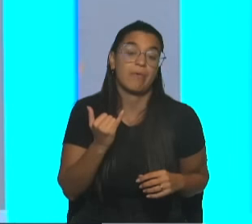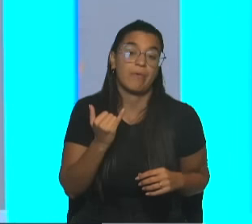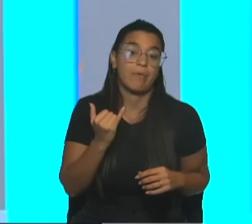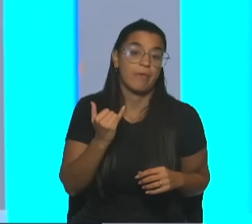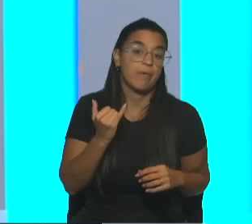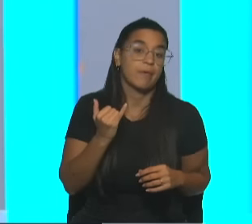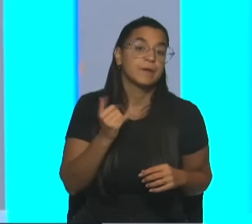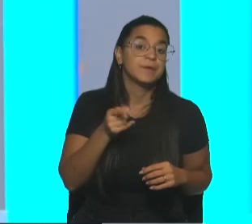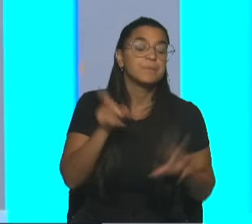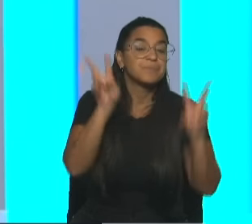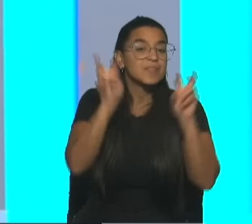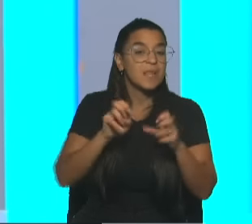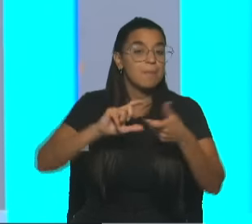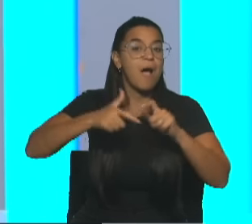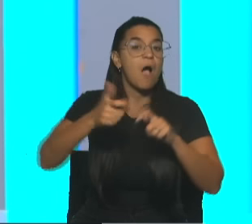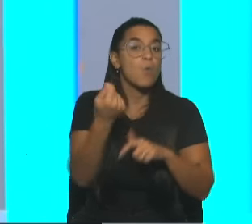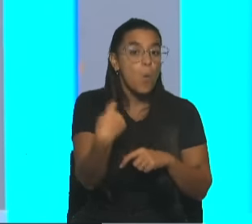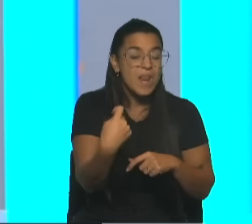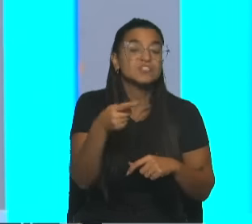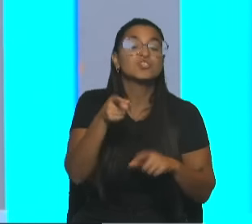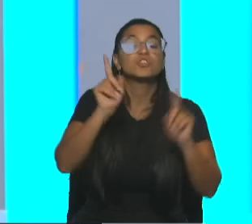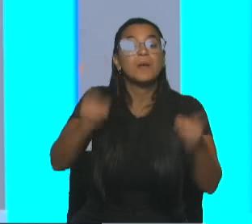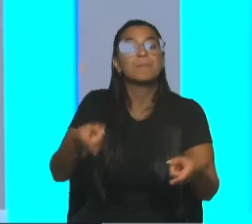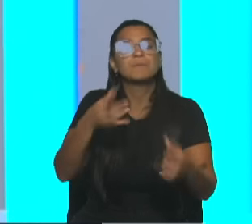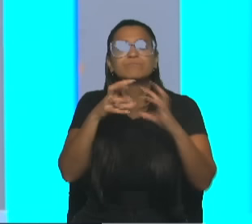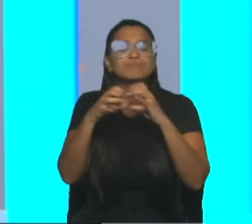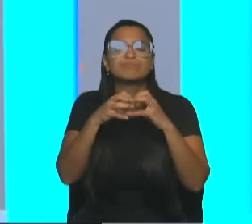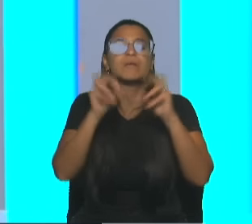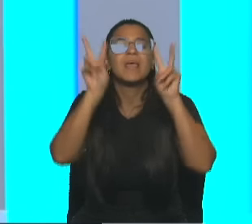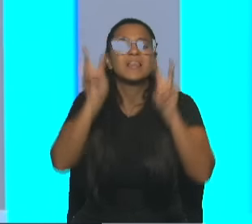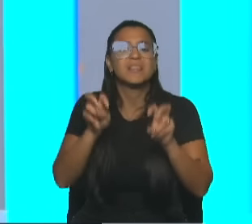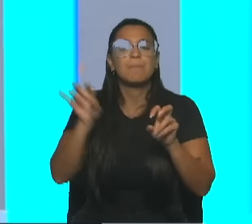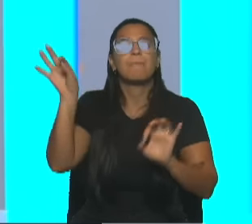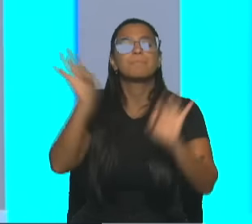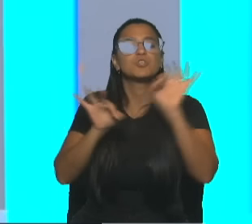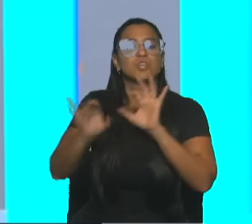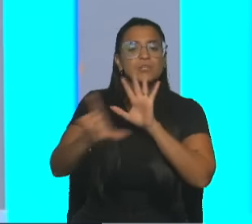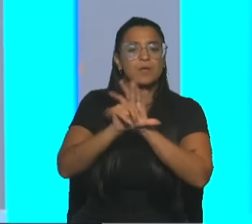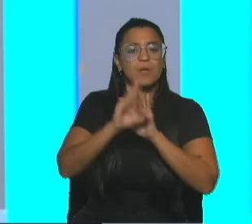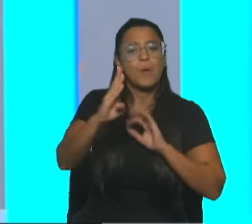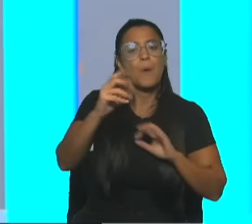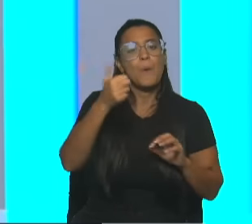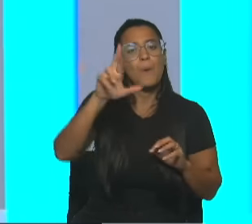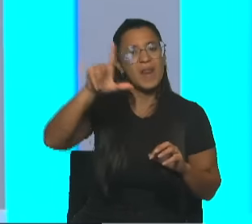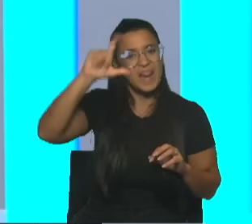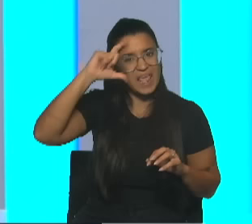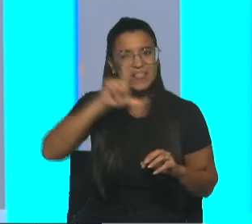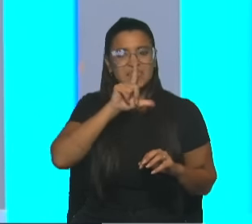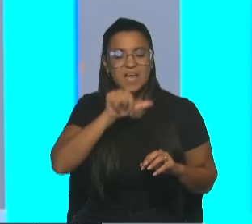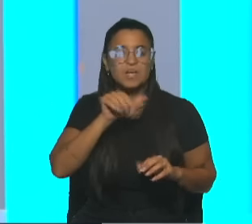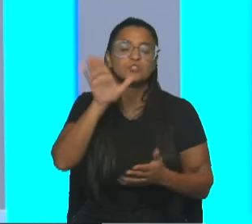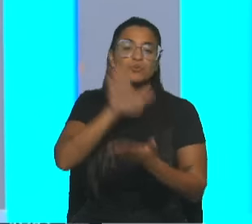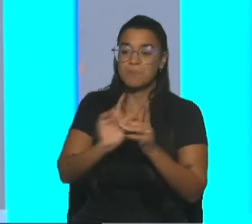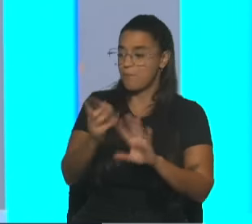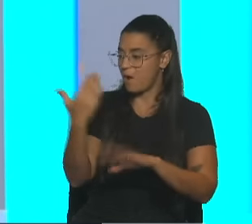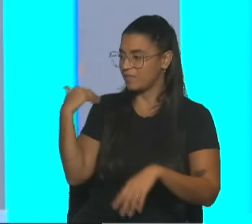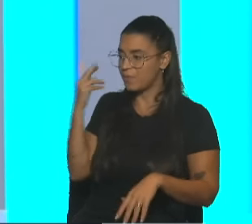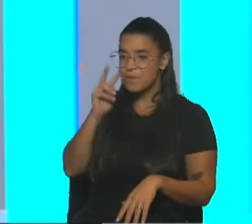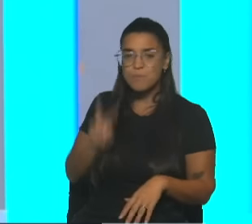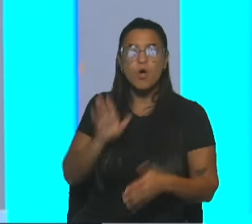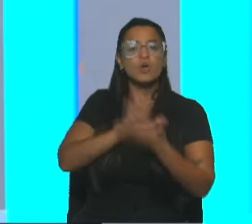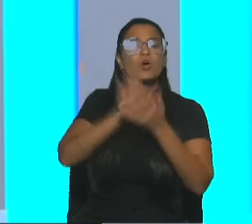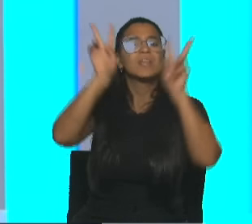ahí el tema de la jubilaciones discutir también una un proyecto de ley de Mario barleta sobre lo que recién veíamos